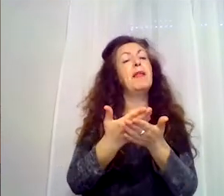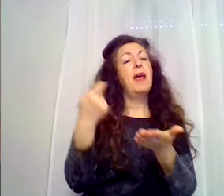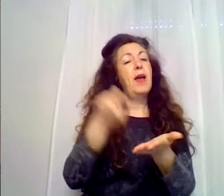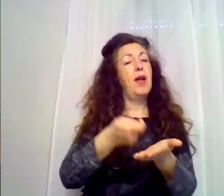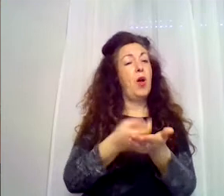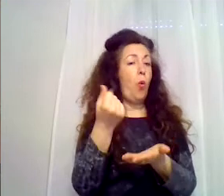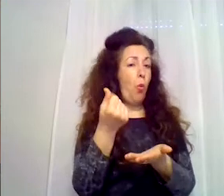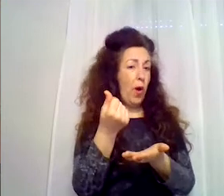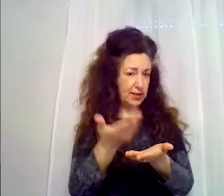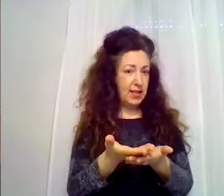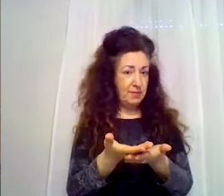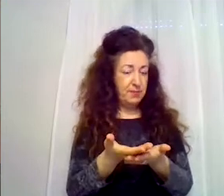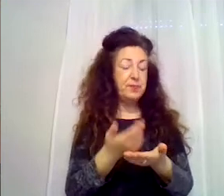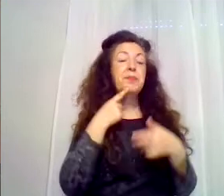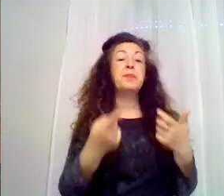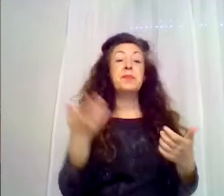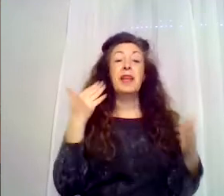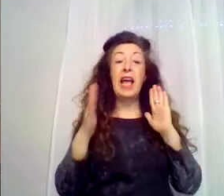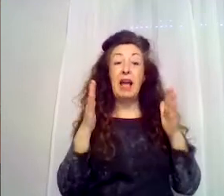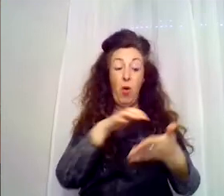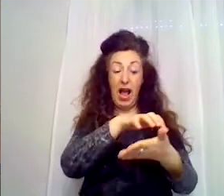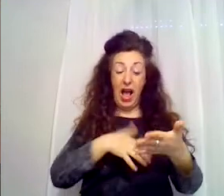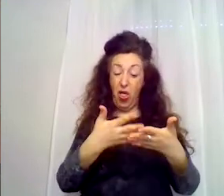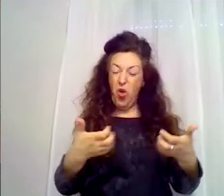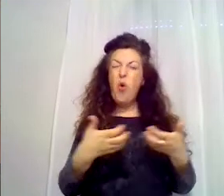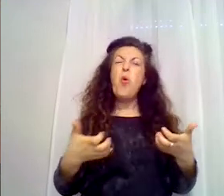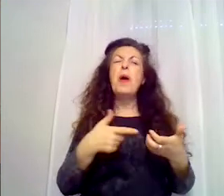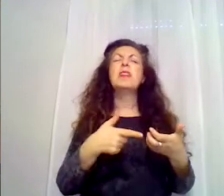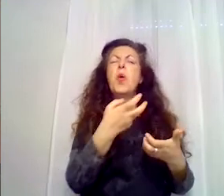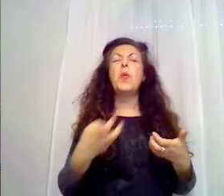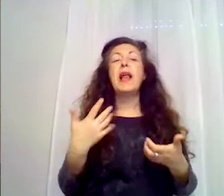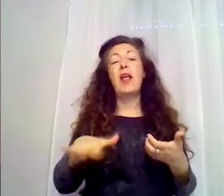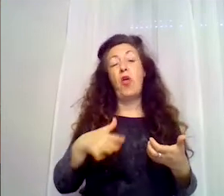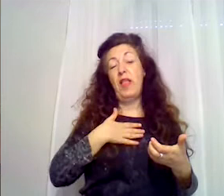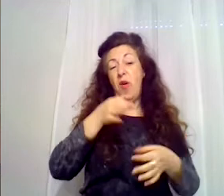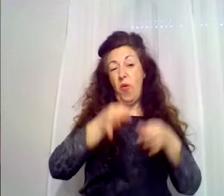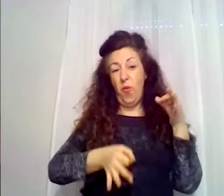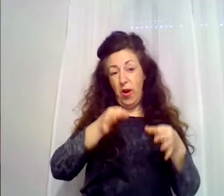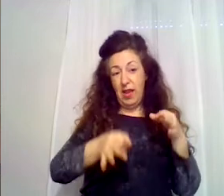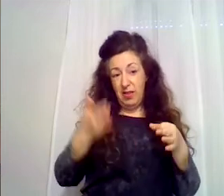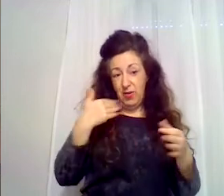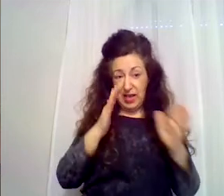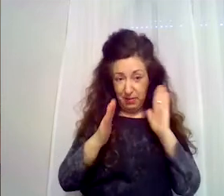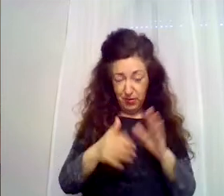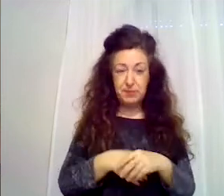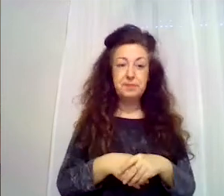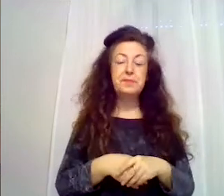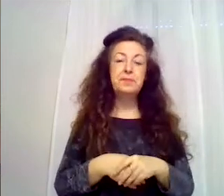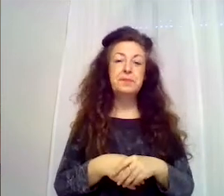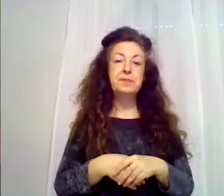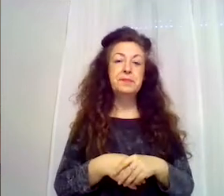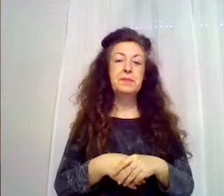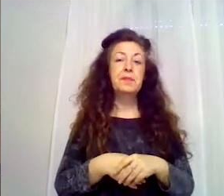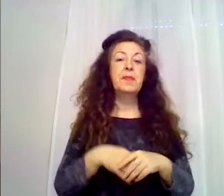figura del centro, Ingram Freezer, lleva un cuchillo a la espalda, que era algo muy normal en